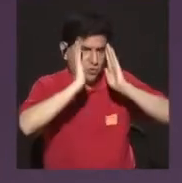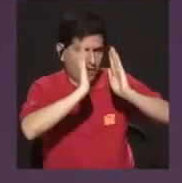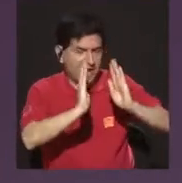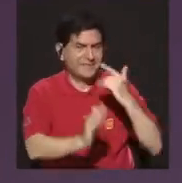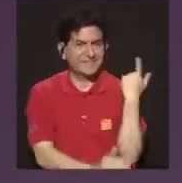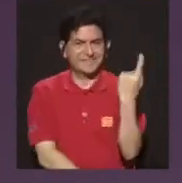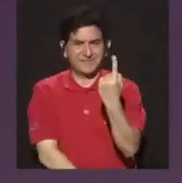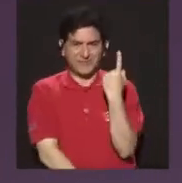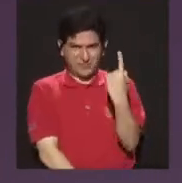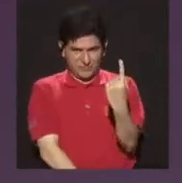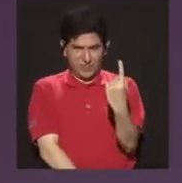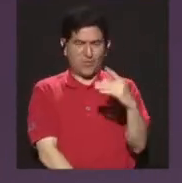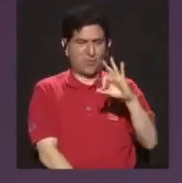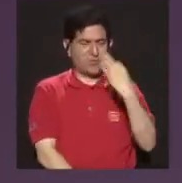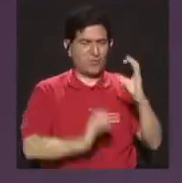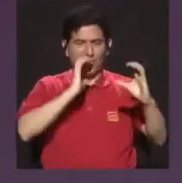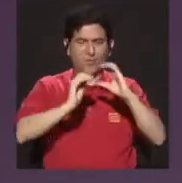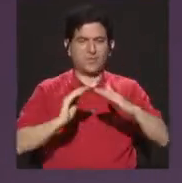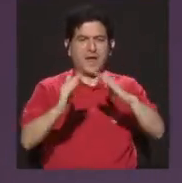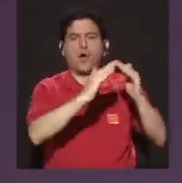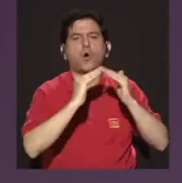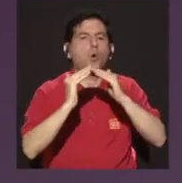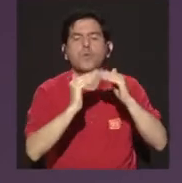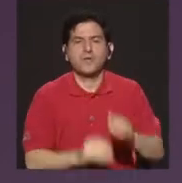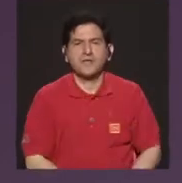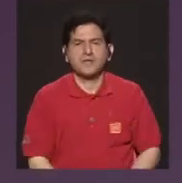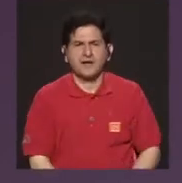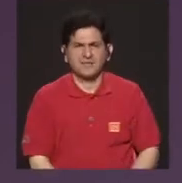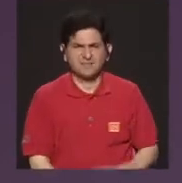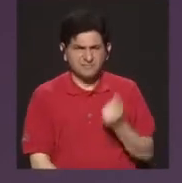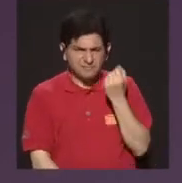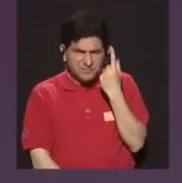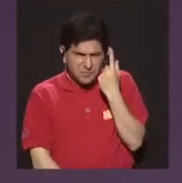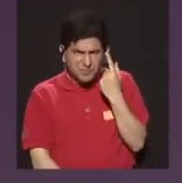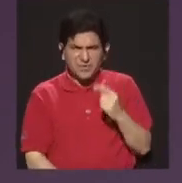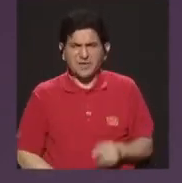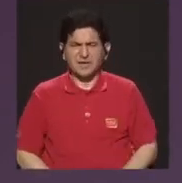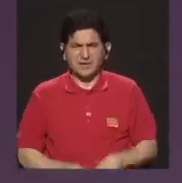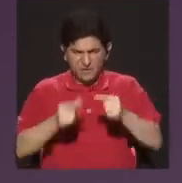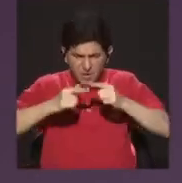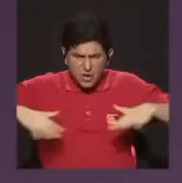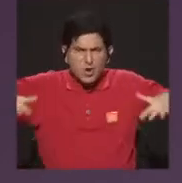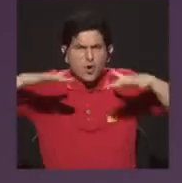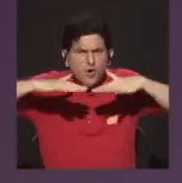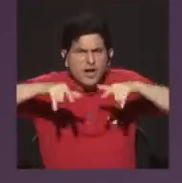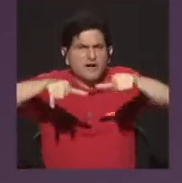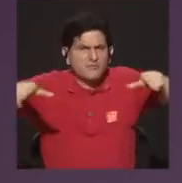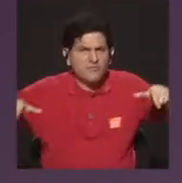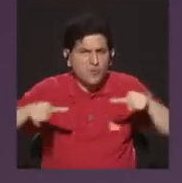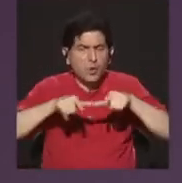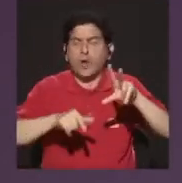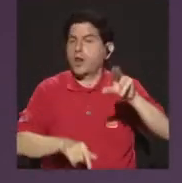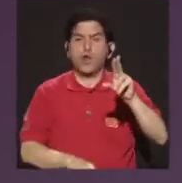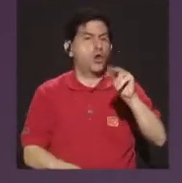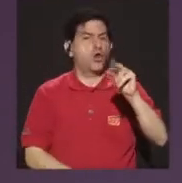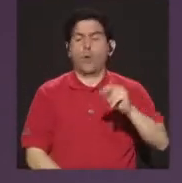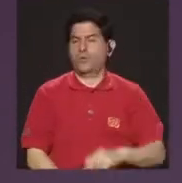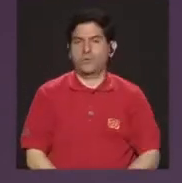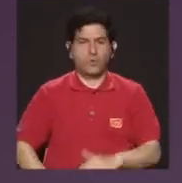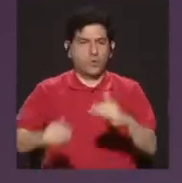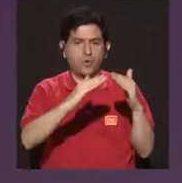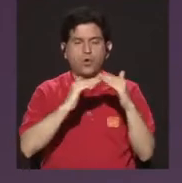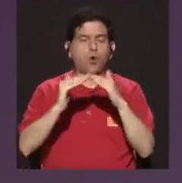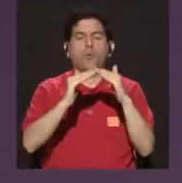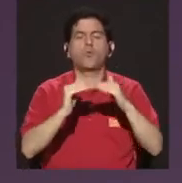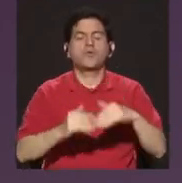únicamente para medios comunitarios comunidad no debe entenderse en el sentido geográfico verdad de la comunidad sino una comunidad de intereses